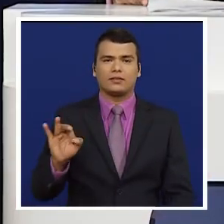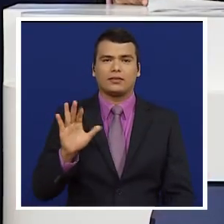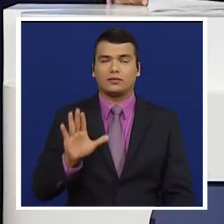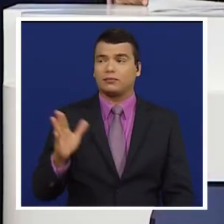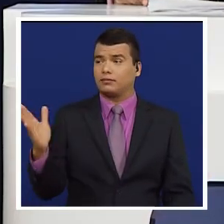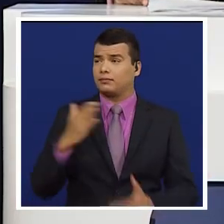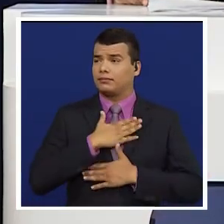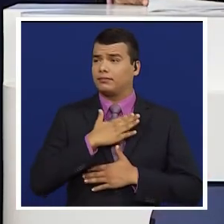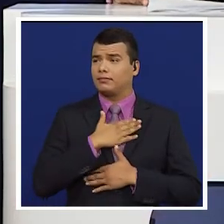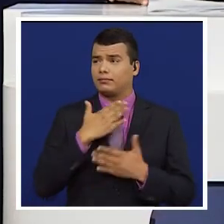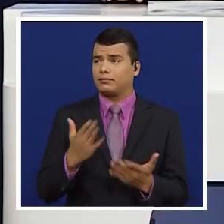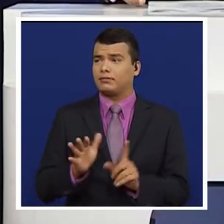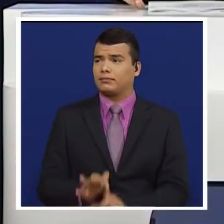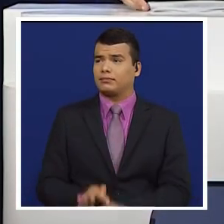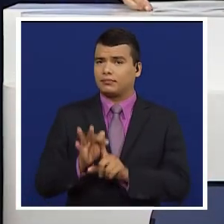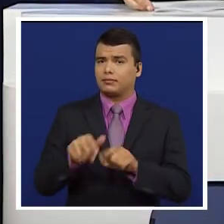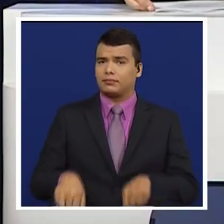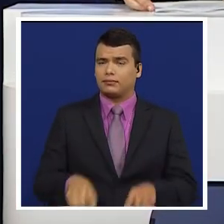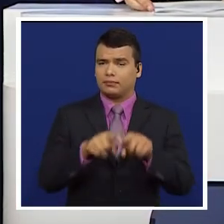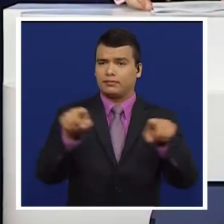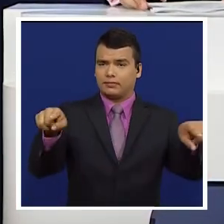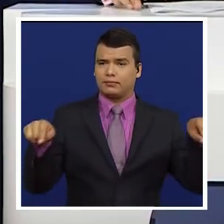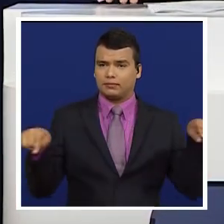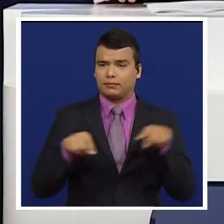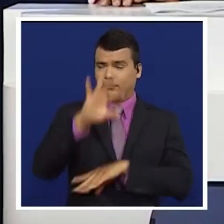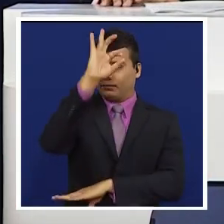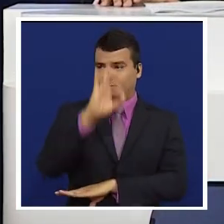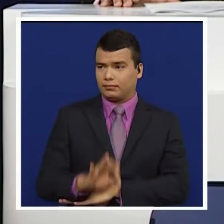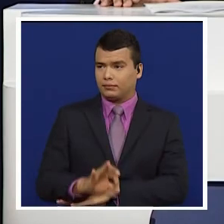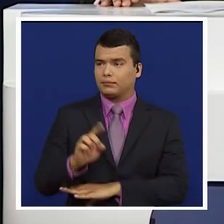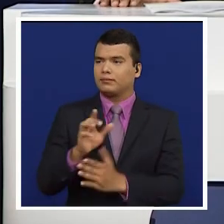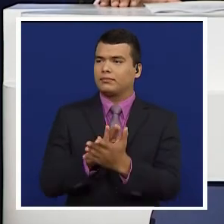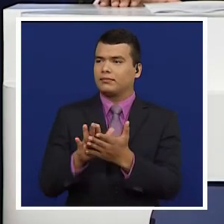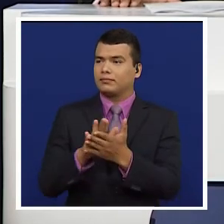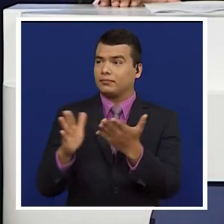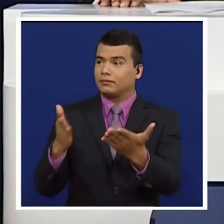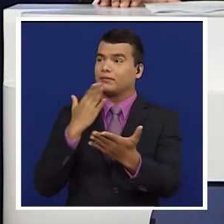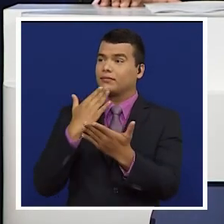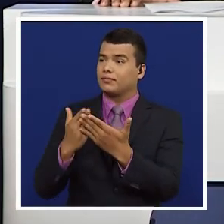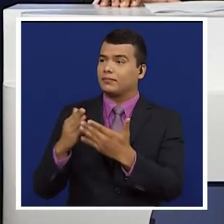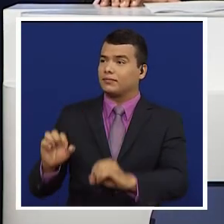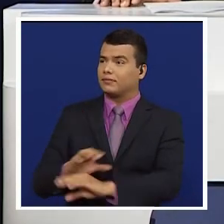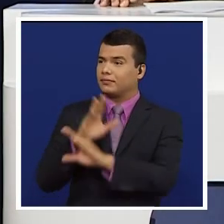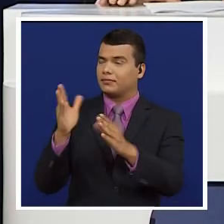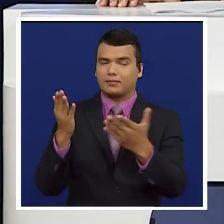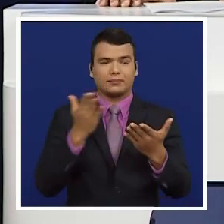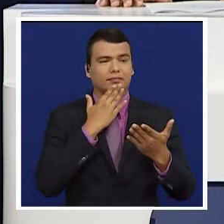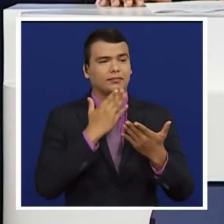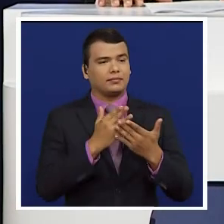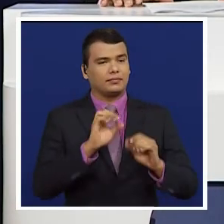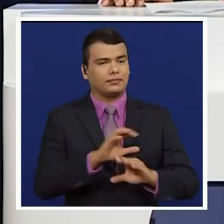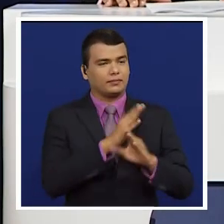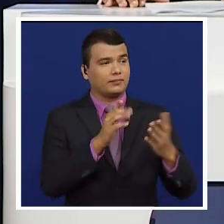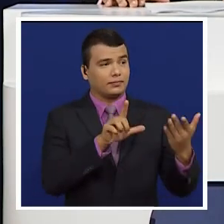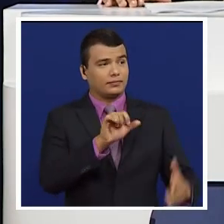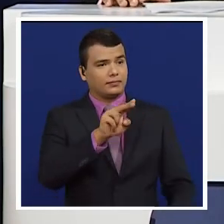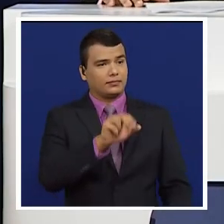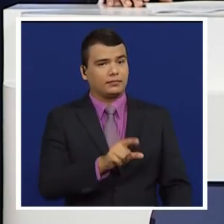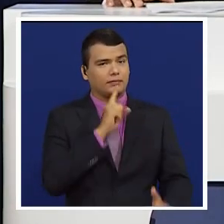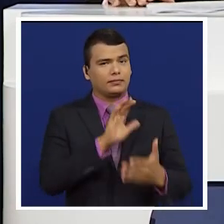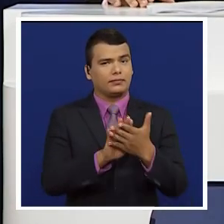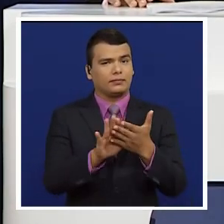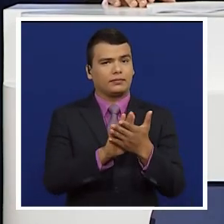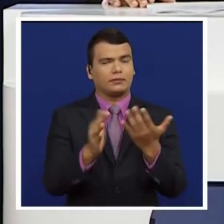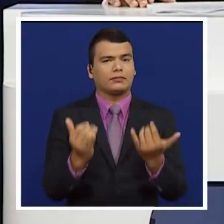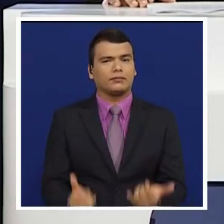Un saludo especial desde los estudios del canal regional de televisión Telepacífico. Rubén Darío, muy buenos días. Muy buenos días, Lina. Comienza la información